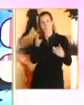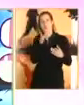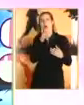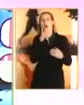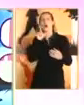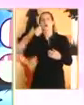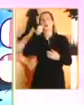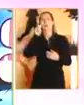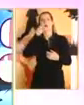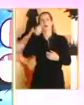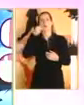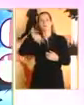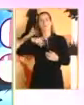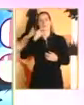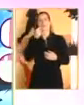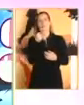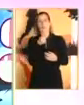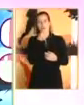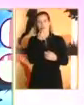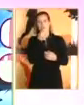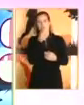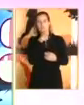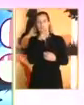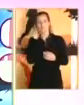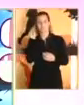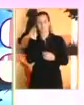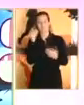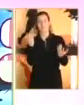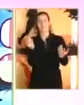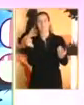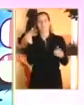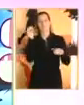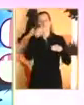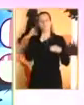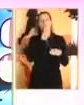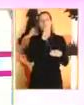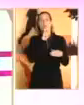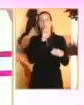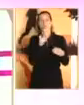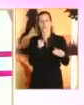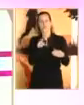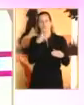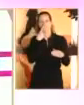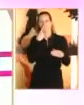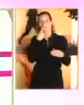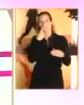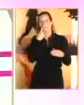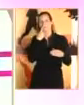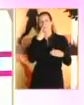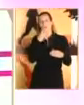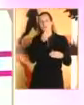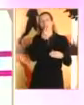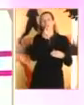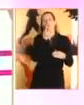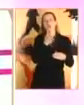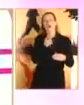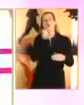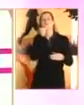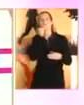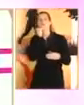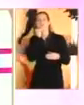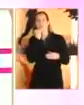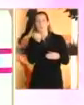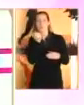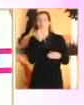que una lavanda es buena? Pues cuando nos huela más a flor, a fruta y sea dulce. Y cuanto más nos huela al